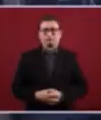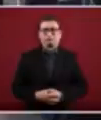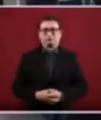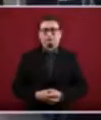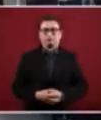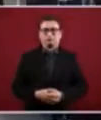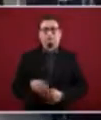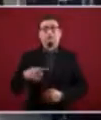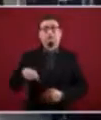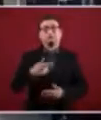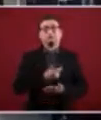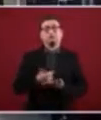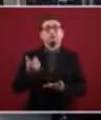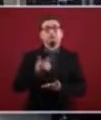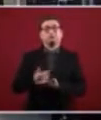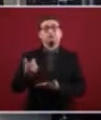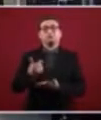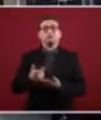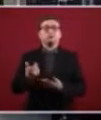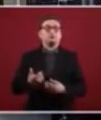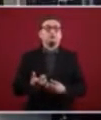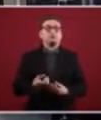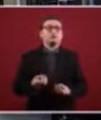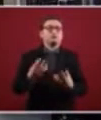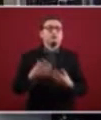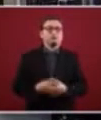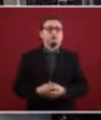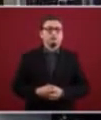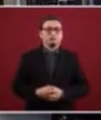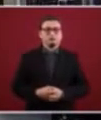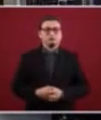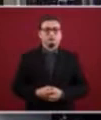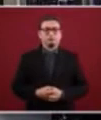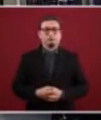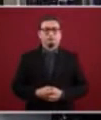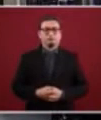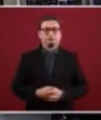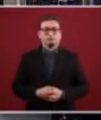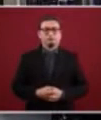que ganaban más que